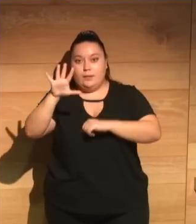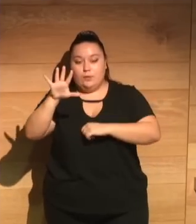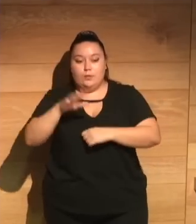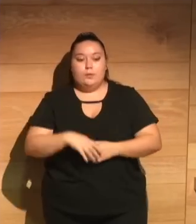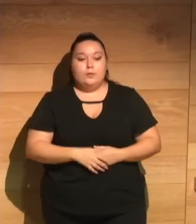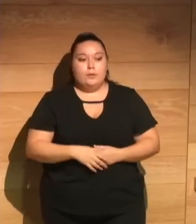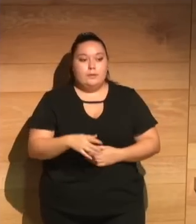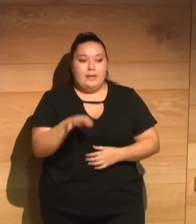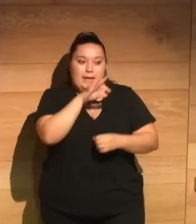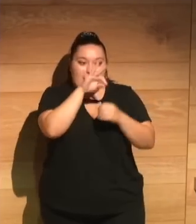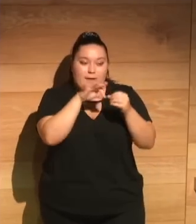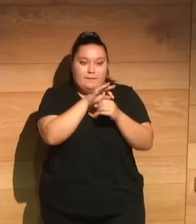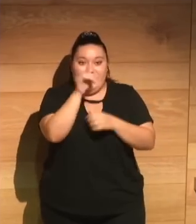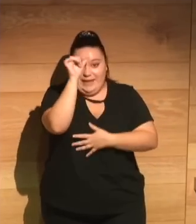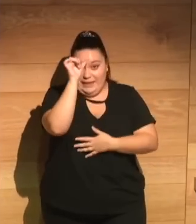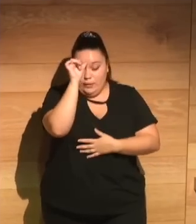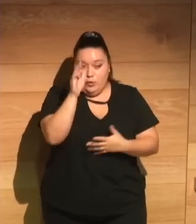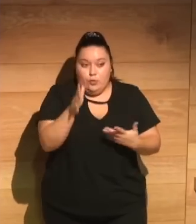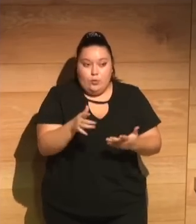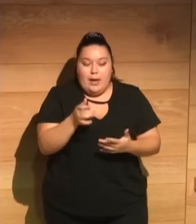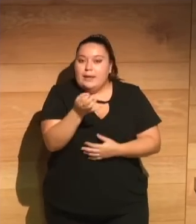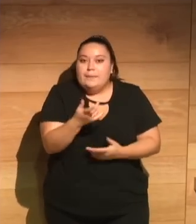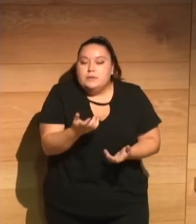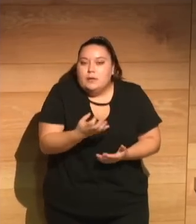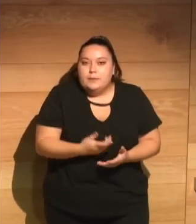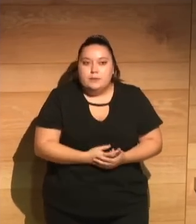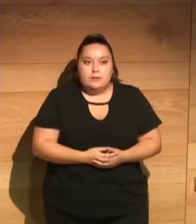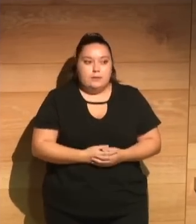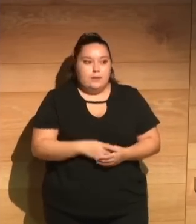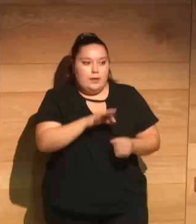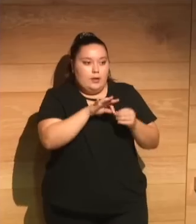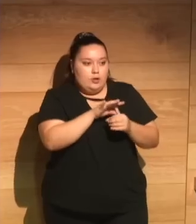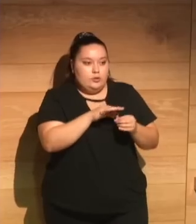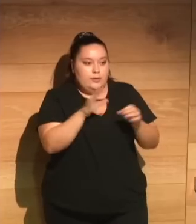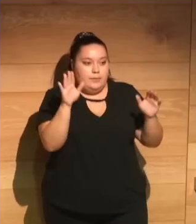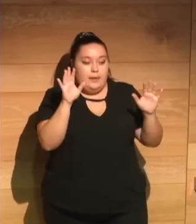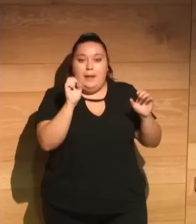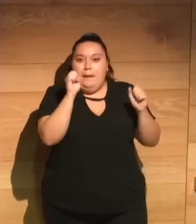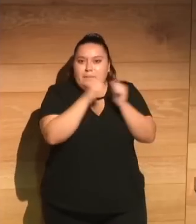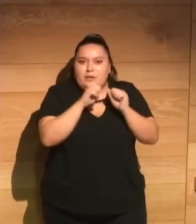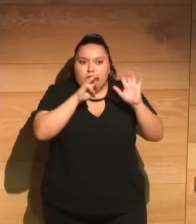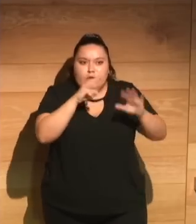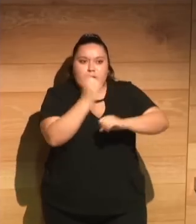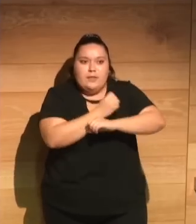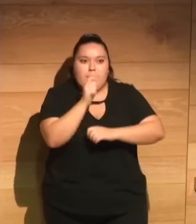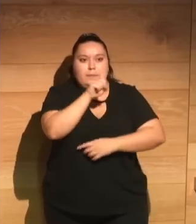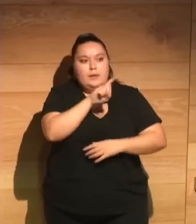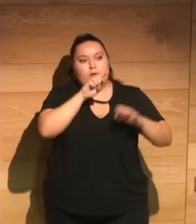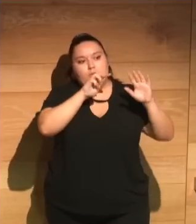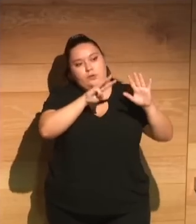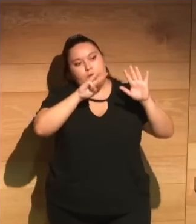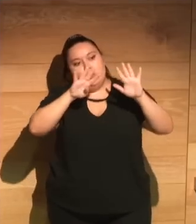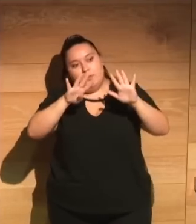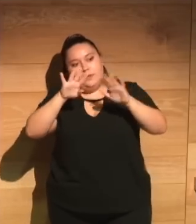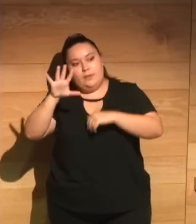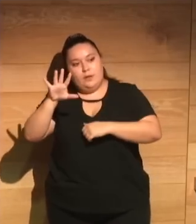1895 en el Café Indio. ¿Qué pasa ahí? ¿Qué pasa? Los capuchinos. La noche del 28 de diciembre de